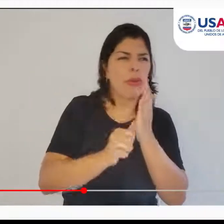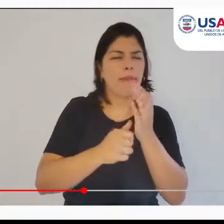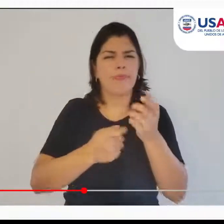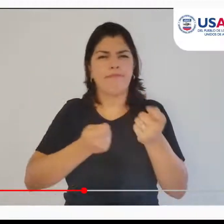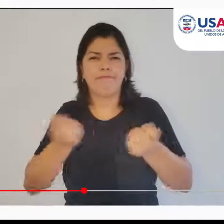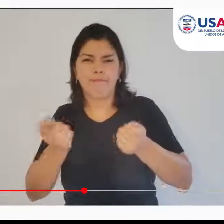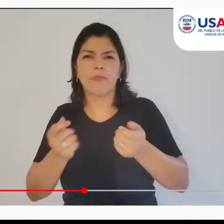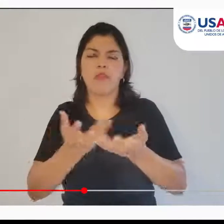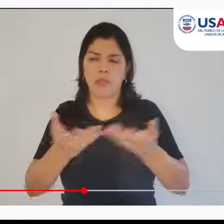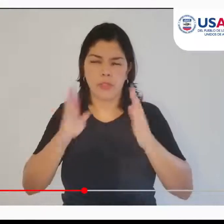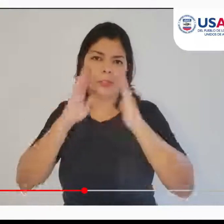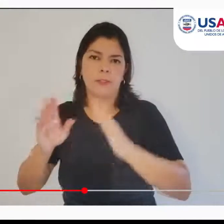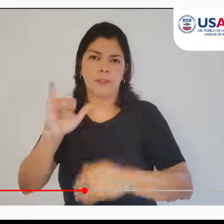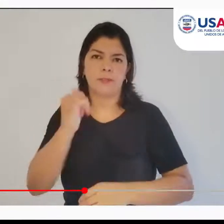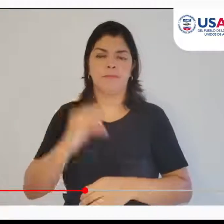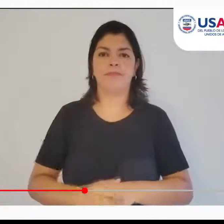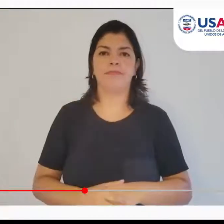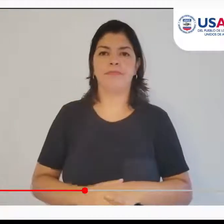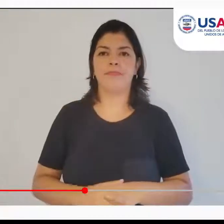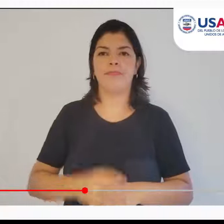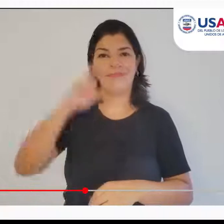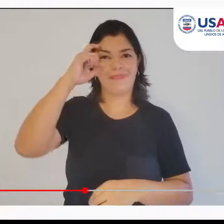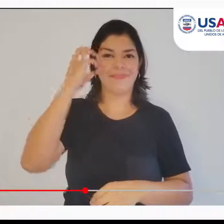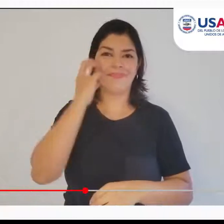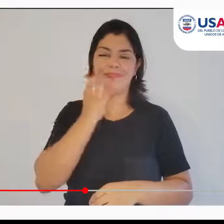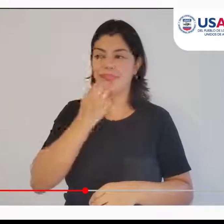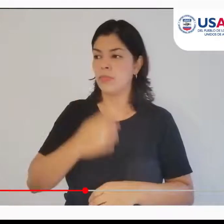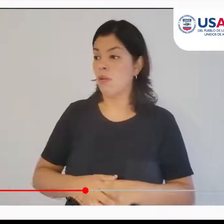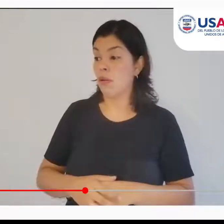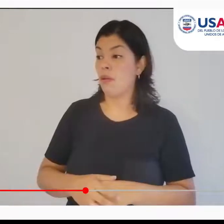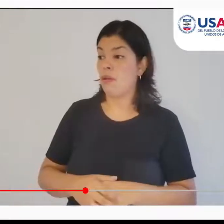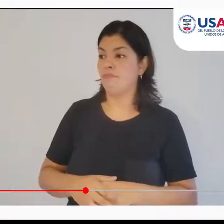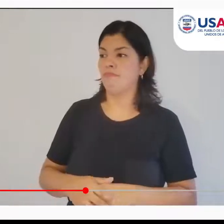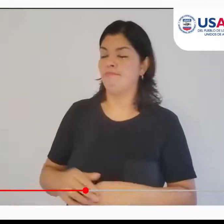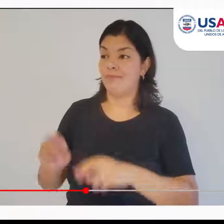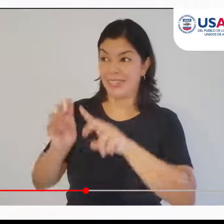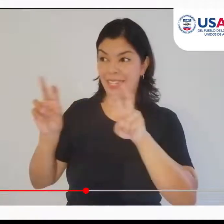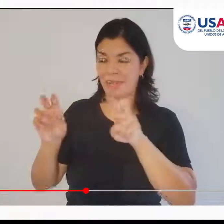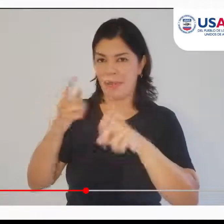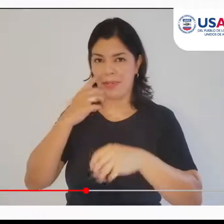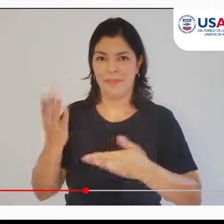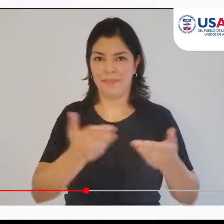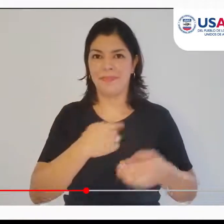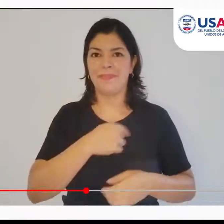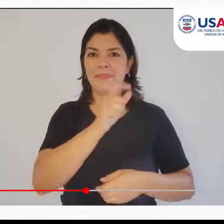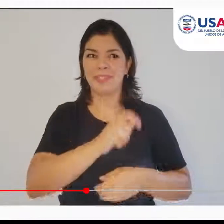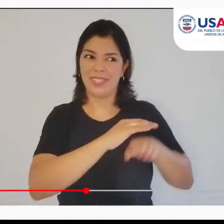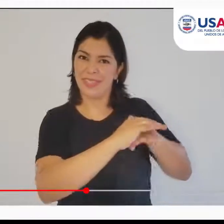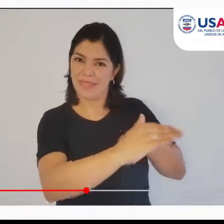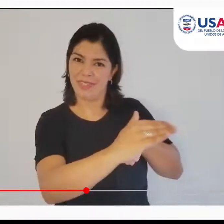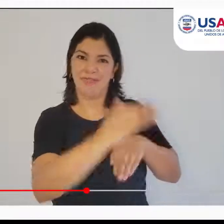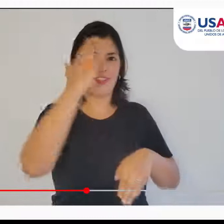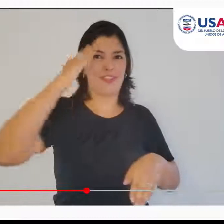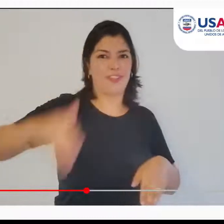Y a propósito del tema, me gustaría que escuchemos a dos invitados muy especiales en la ciudad de Santa Marta. Ellos son Lorena Piragua,